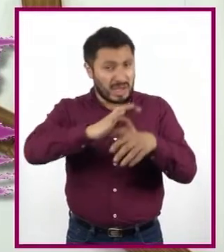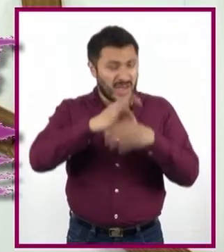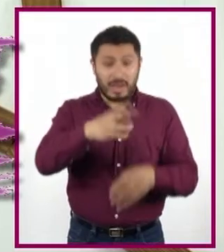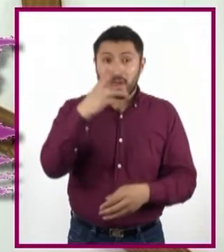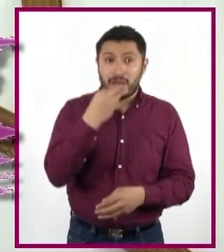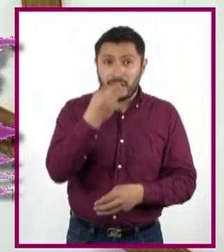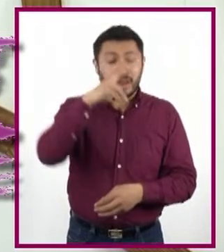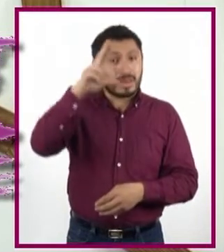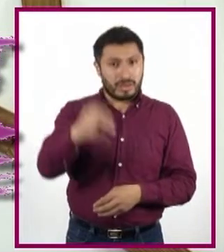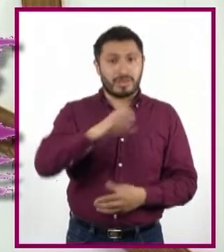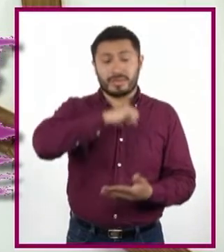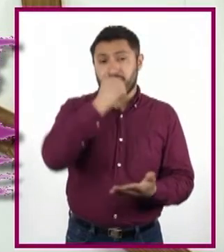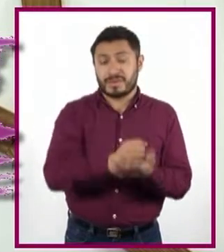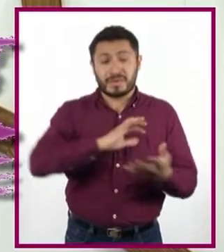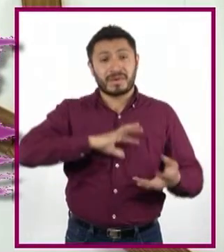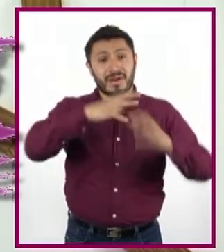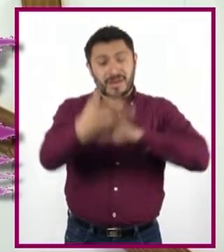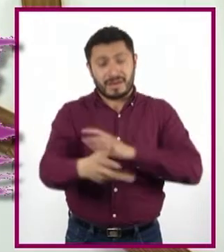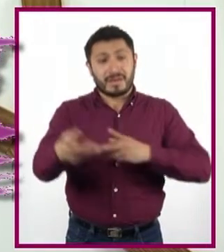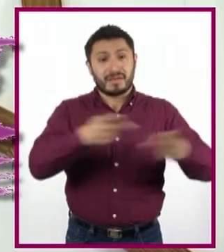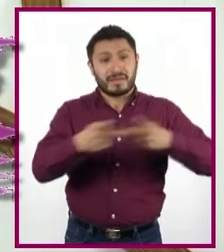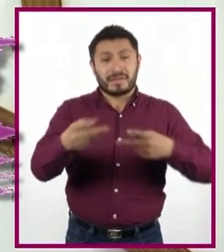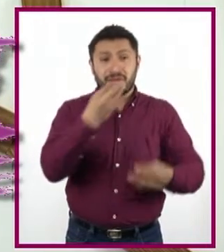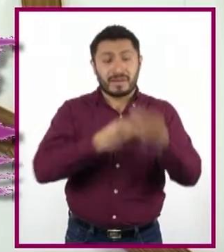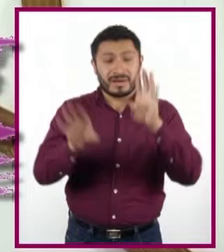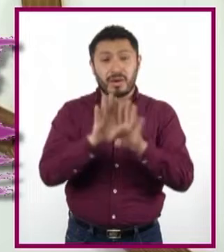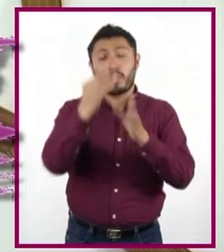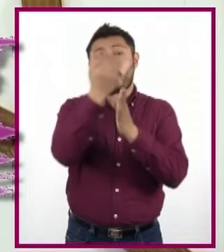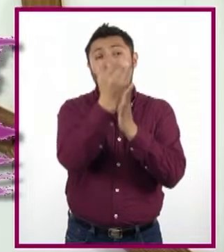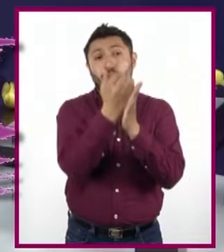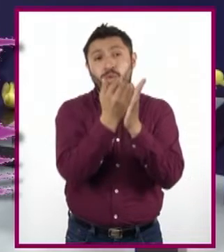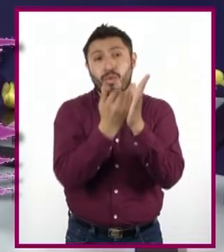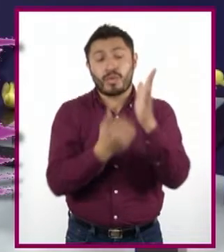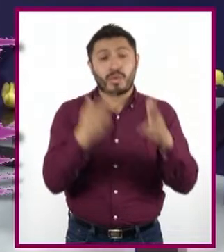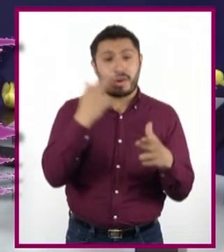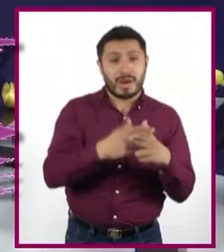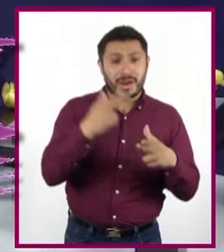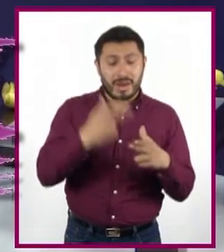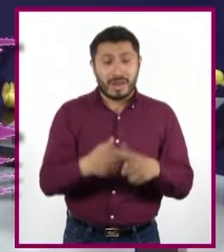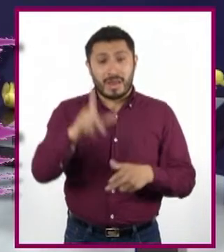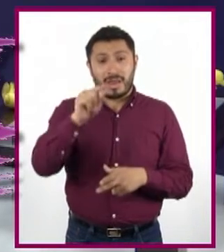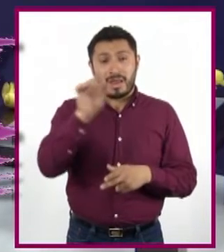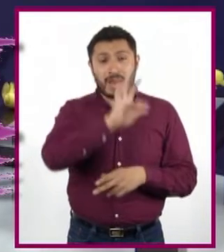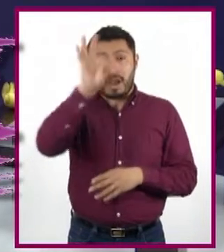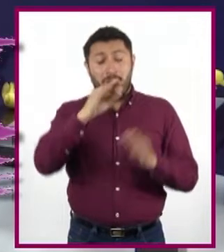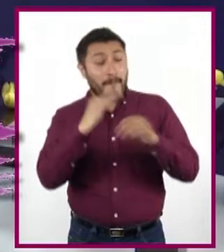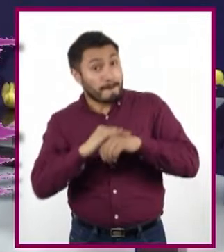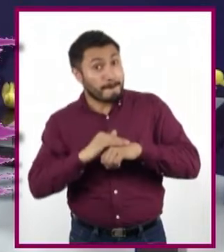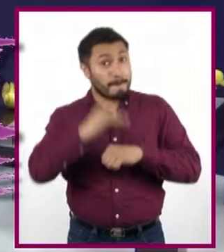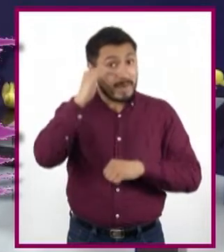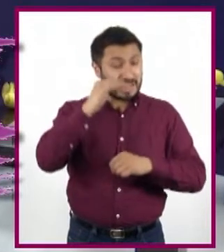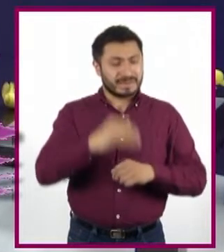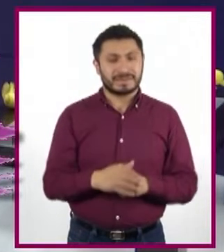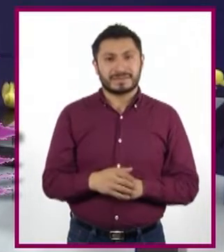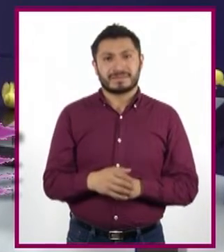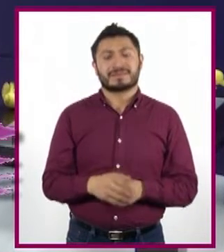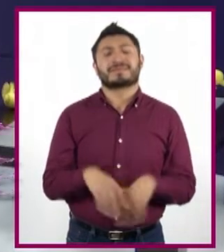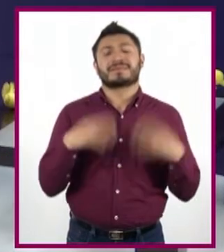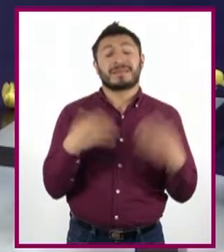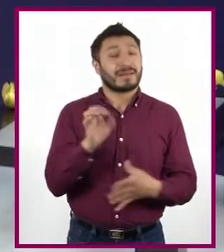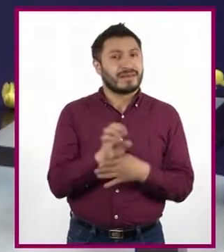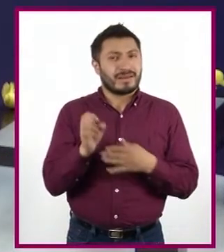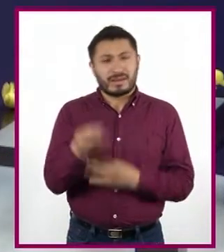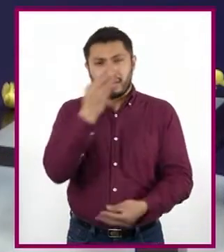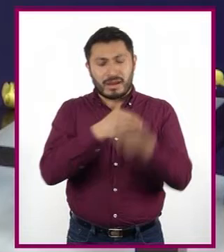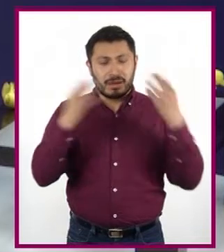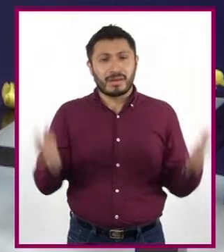la huella ambiental por producción de alimentos se reduciría hasta en más de un 70%. Ay, entonces una